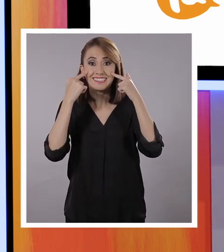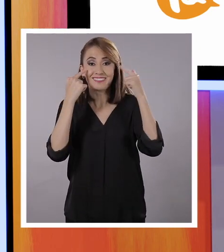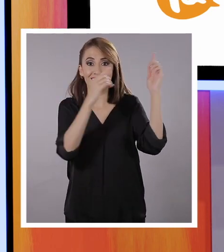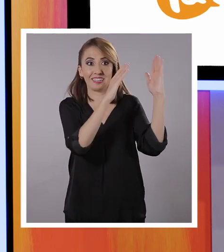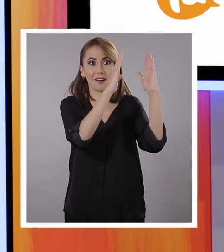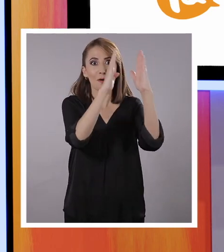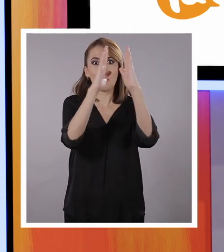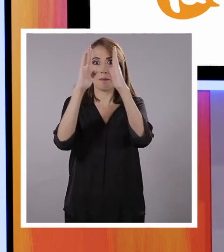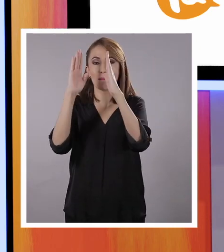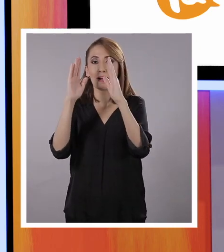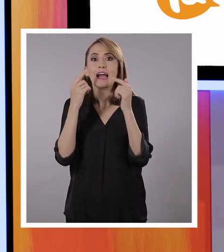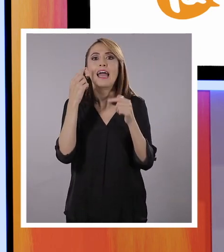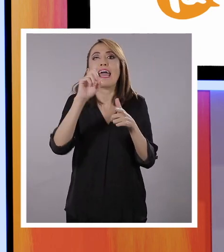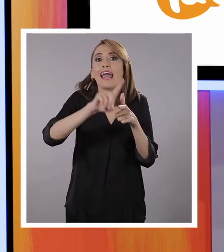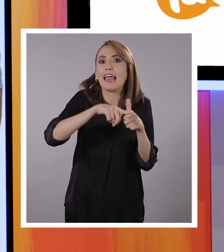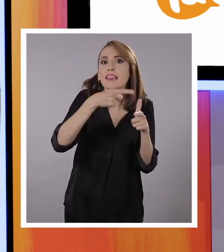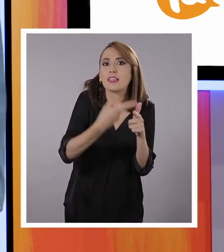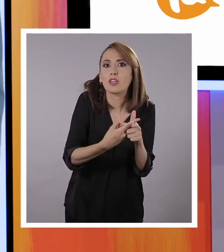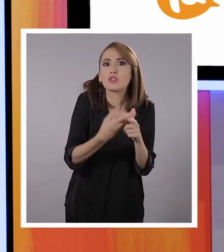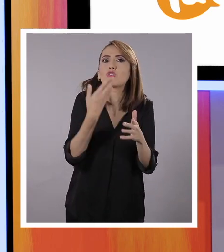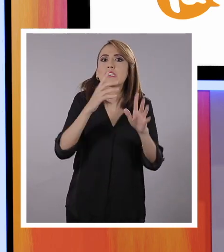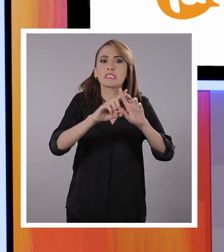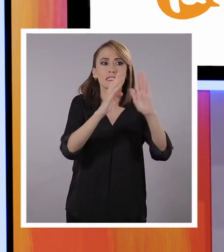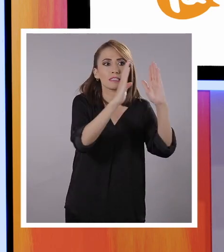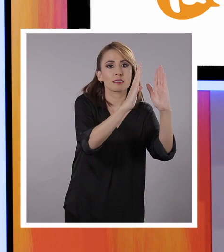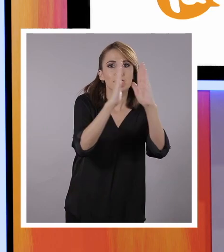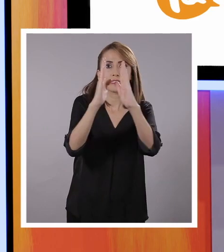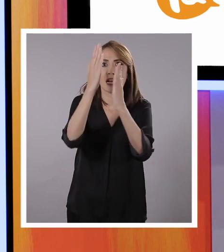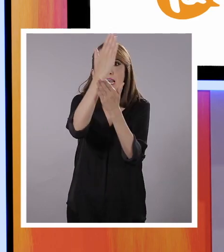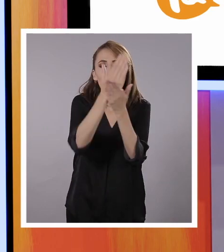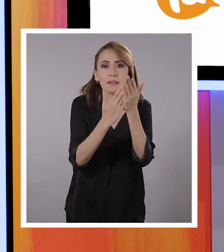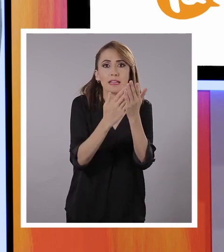son 10. Así es. Ah,